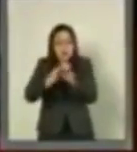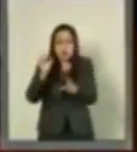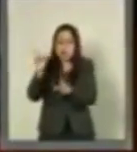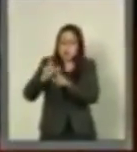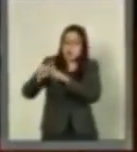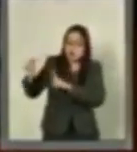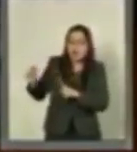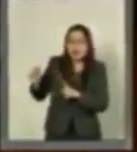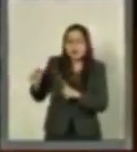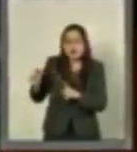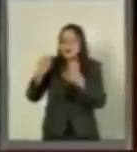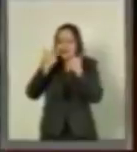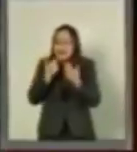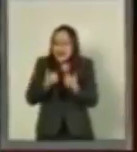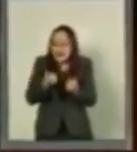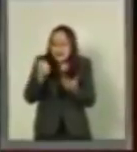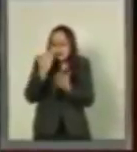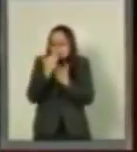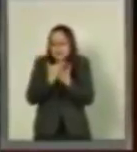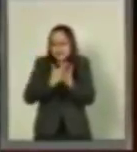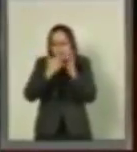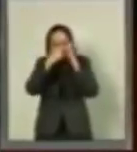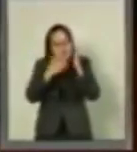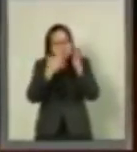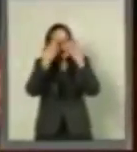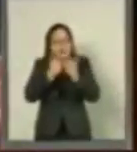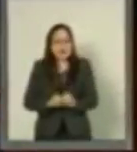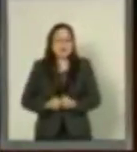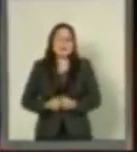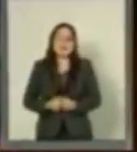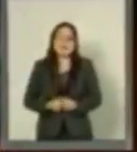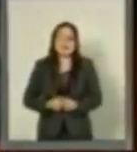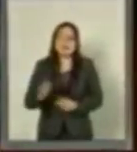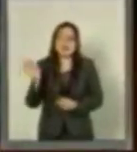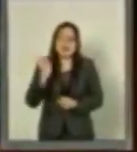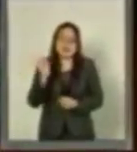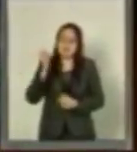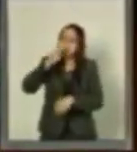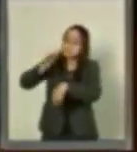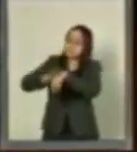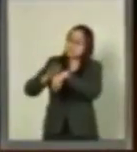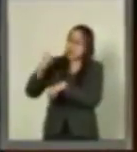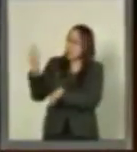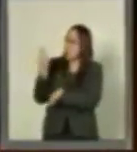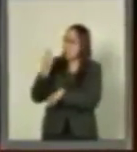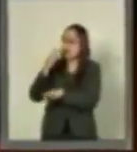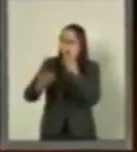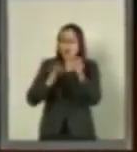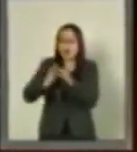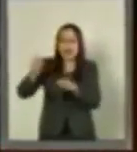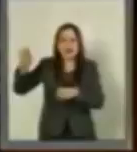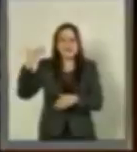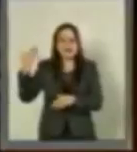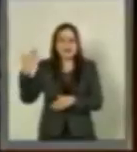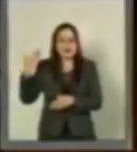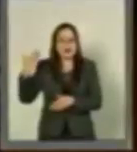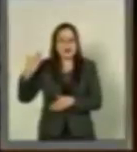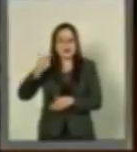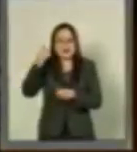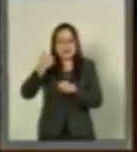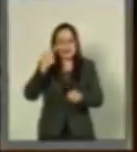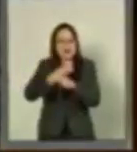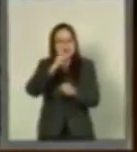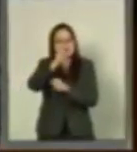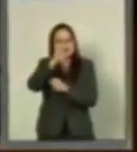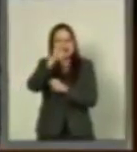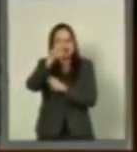en presencia nuestras Fuerzas Armadas en los estados. Sí, se ha urgido, escuchaba el último discurso del secretario de la